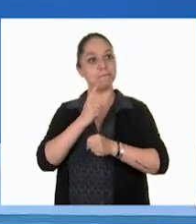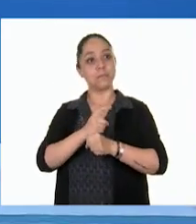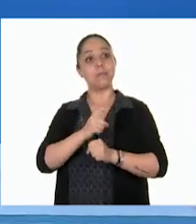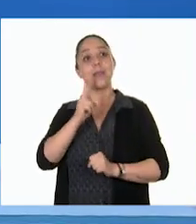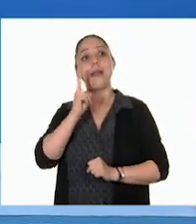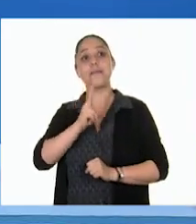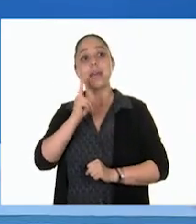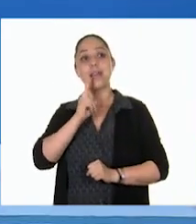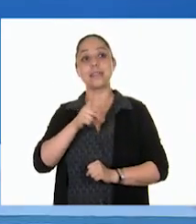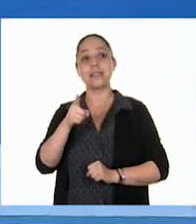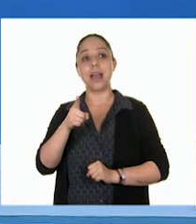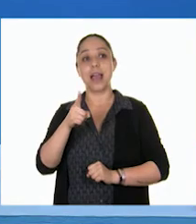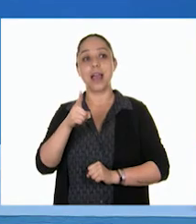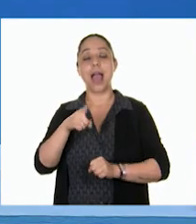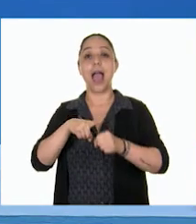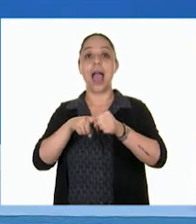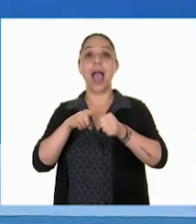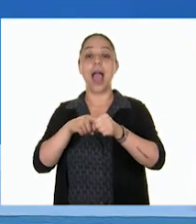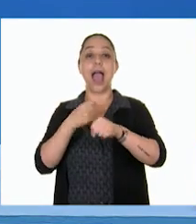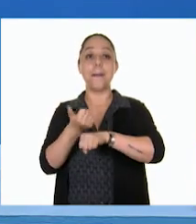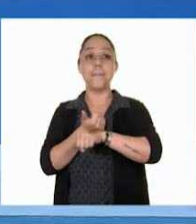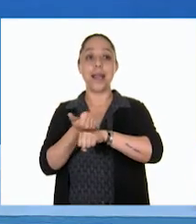las que hay en color amarillo.